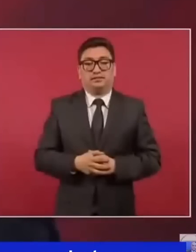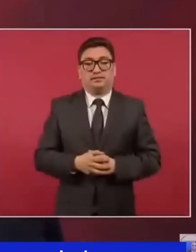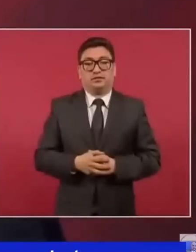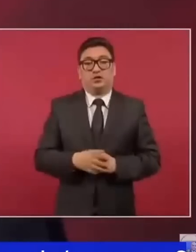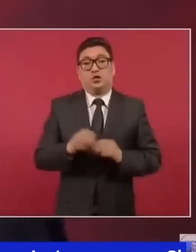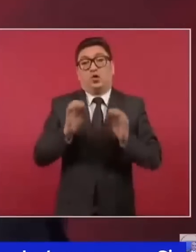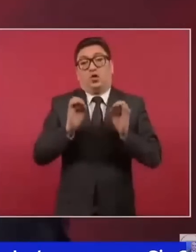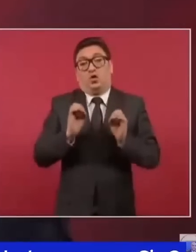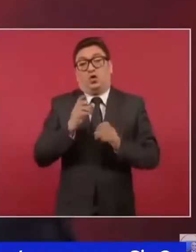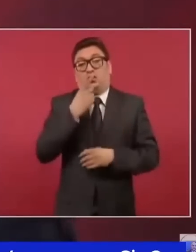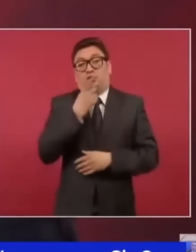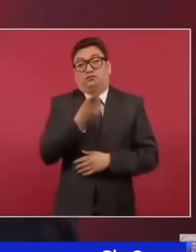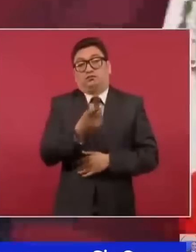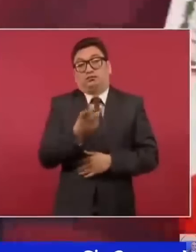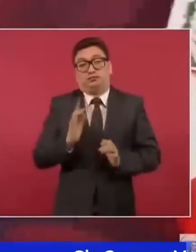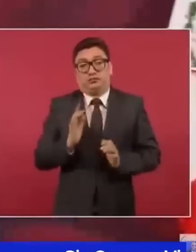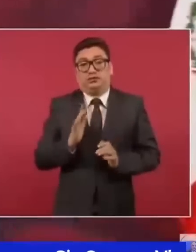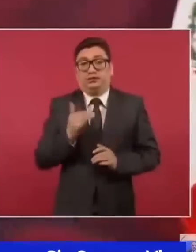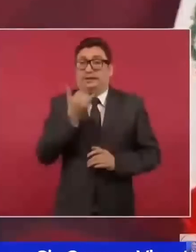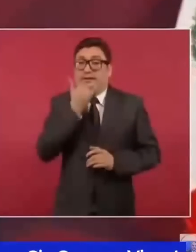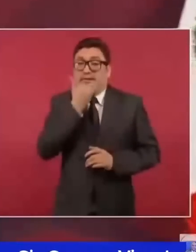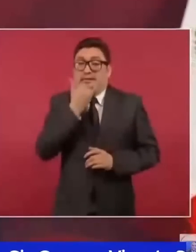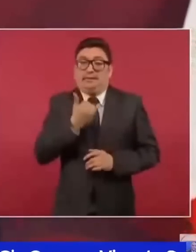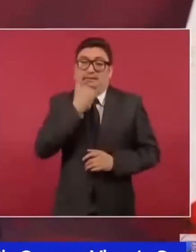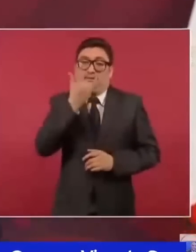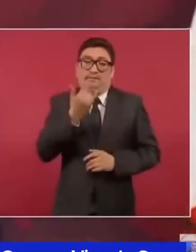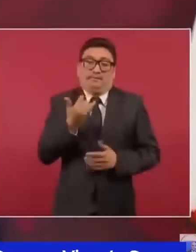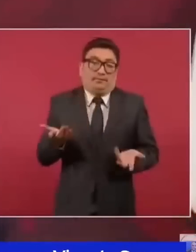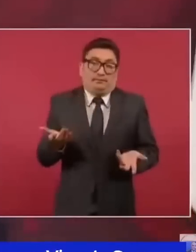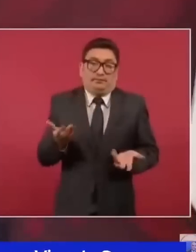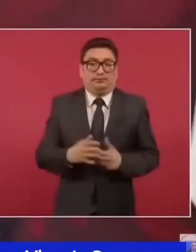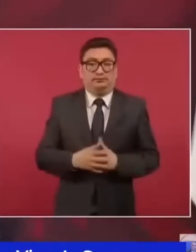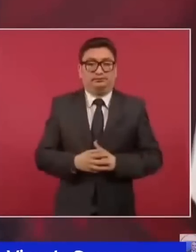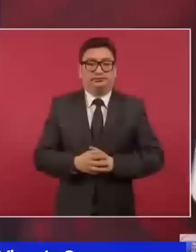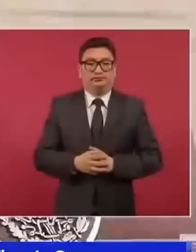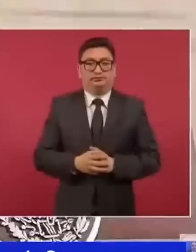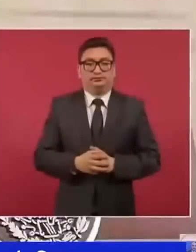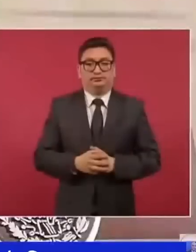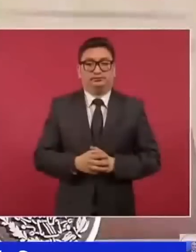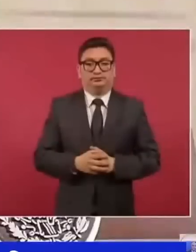O decir, me equivoqué.